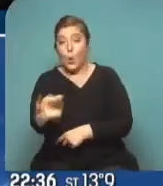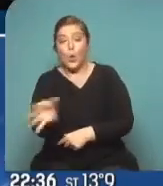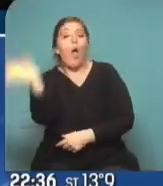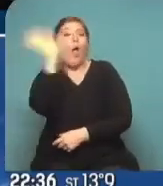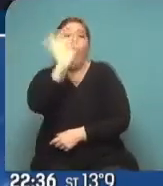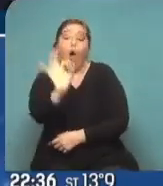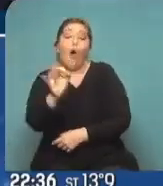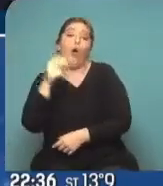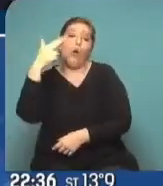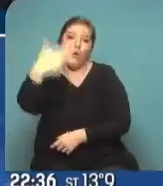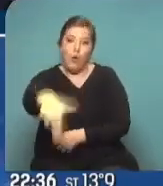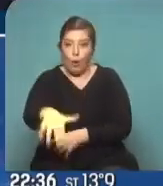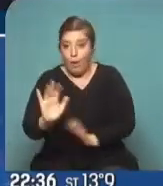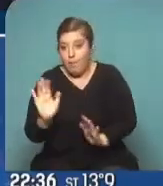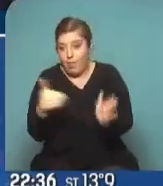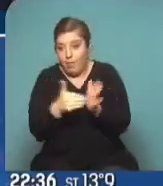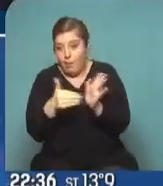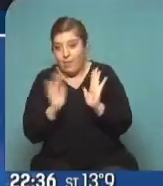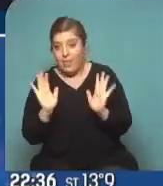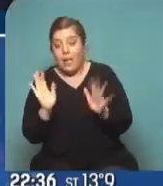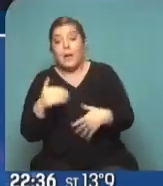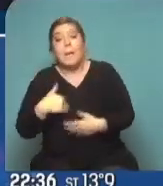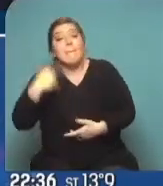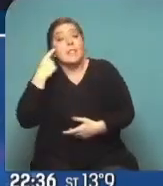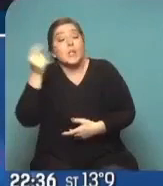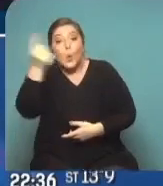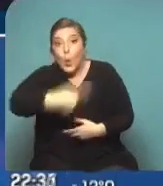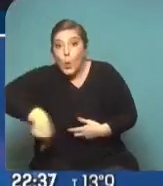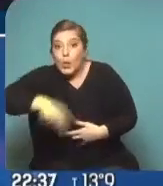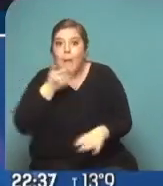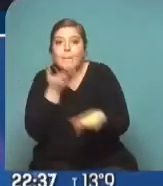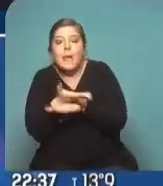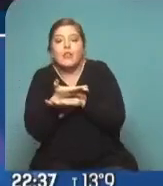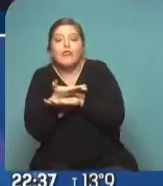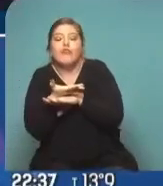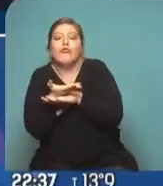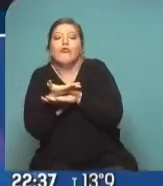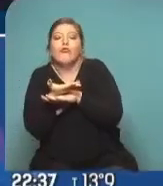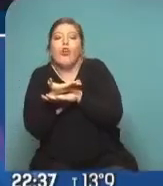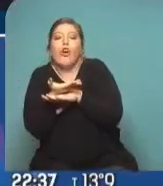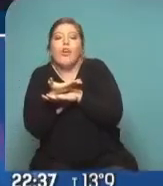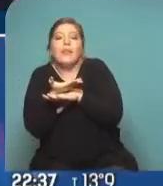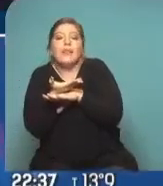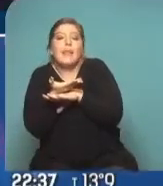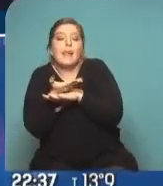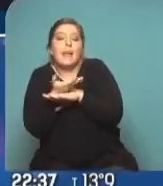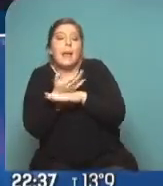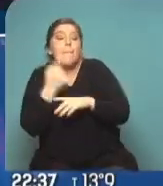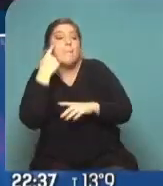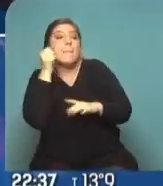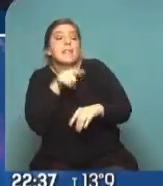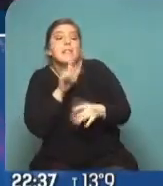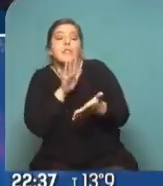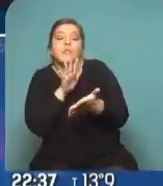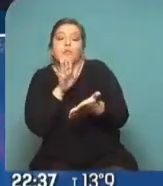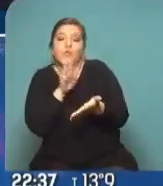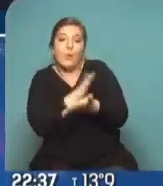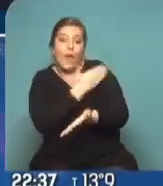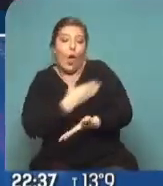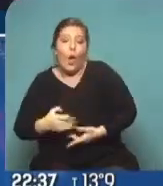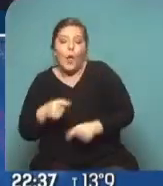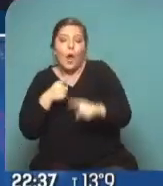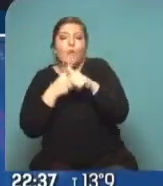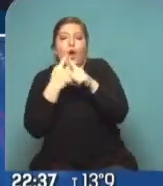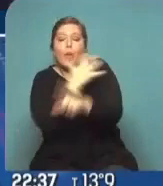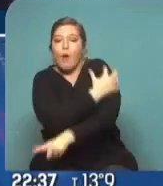noviembre, teniendo en cuenta que usted había pedido que se lo juzgue por la pobreza y probablemente cuando usted se vaya de